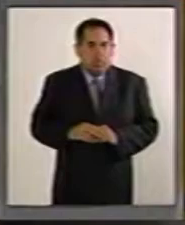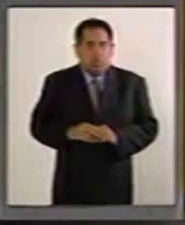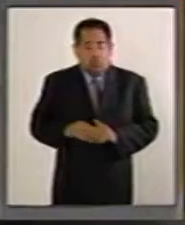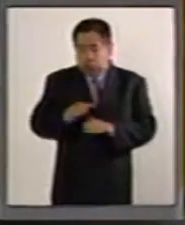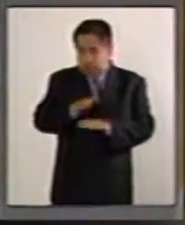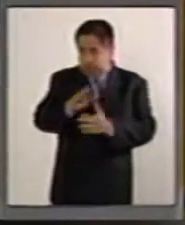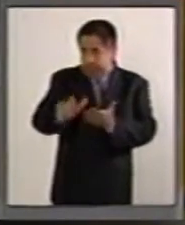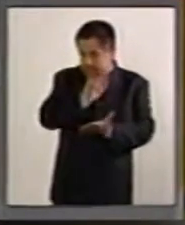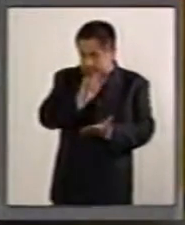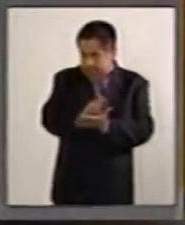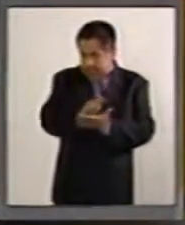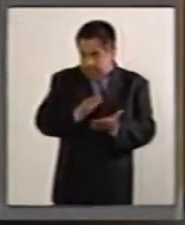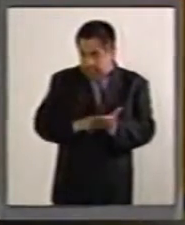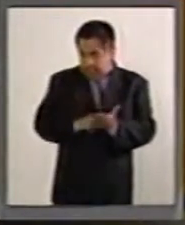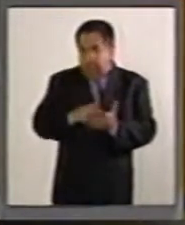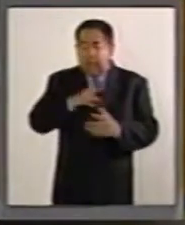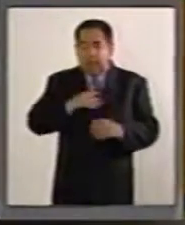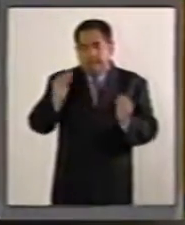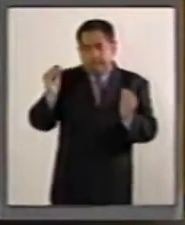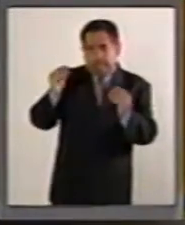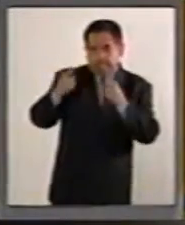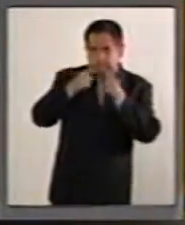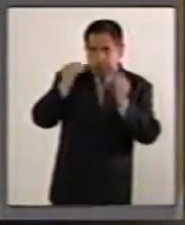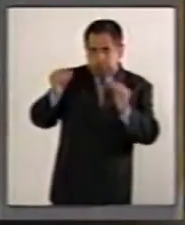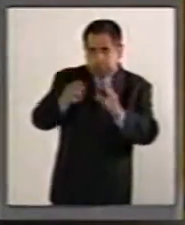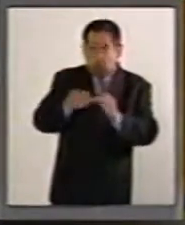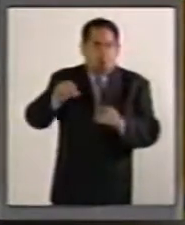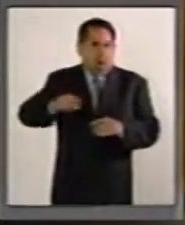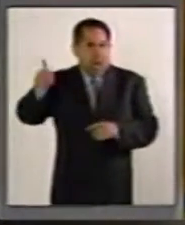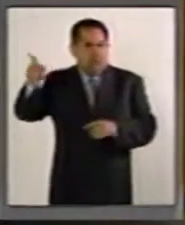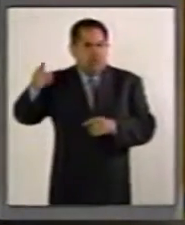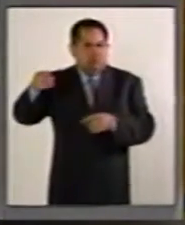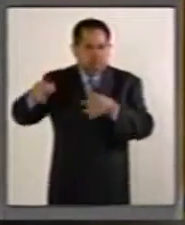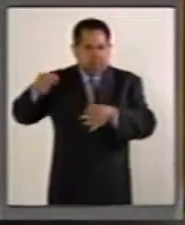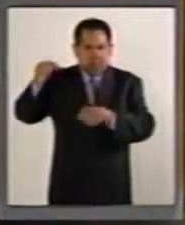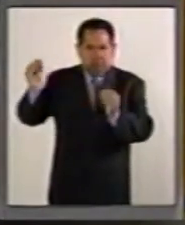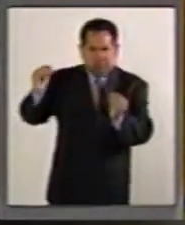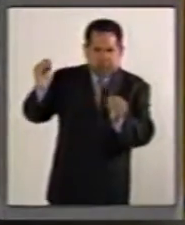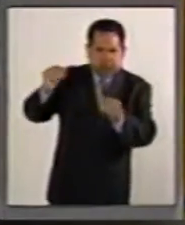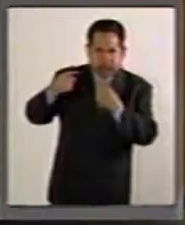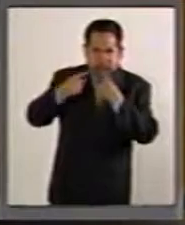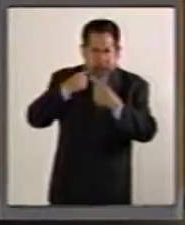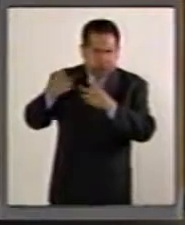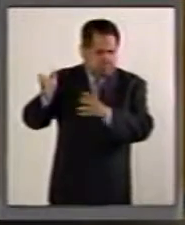de legalidad hay un litigio. Hoy hay un litigio en donde